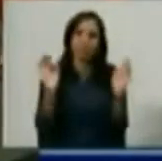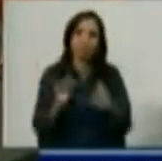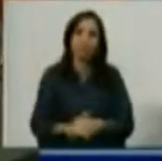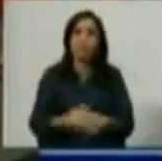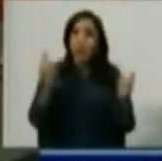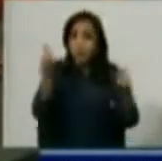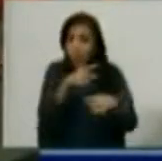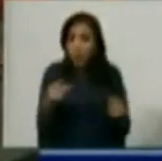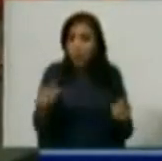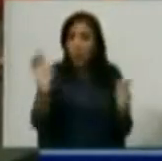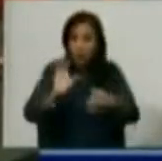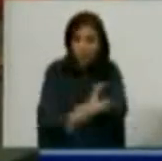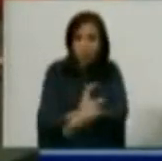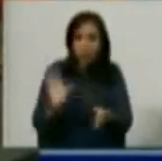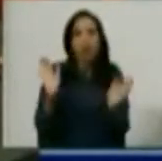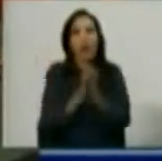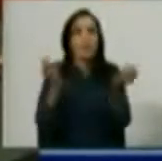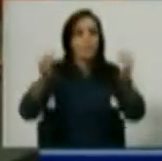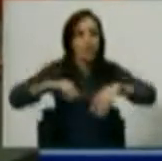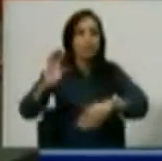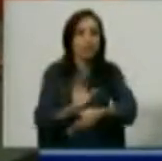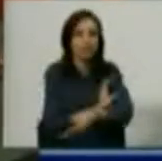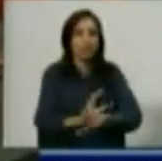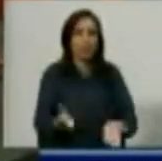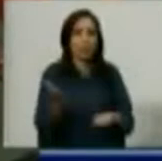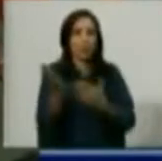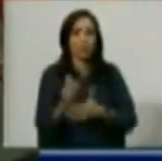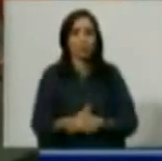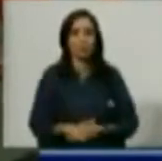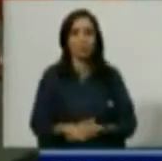seguimos no otra cancioncita